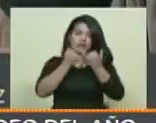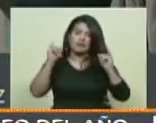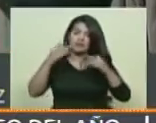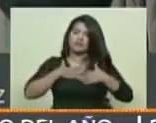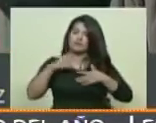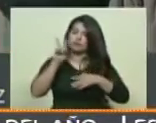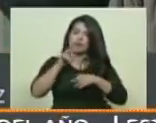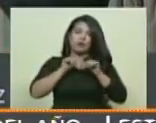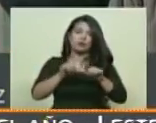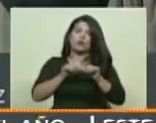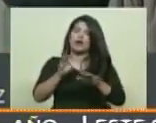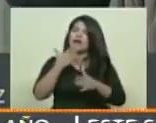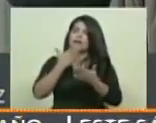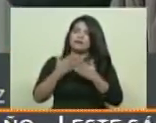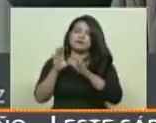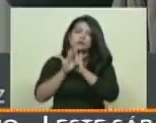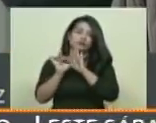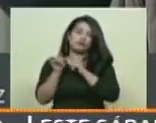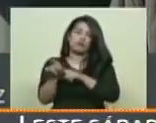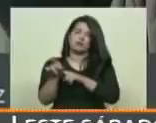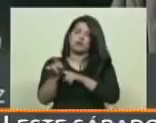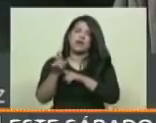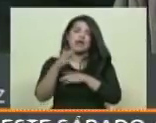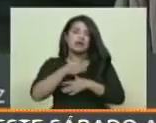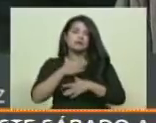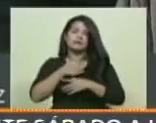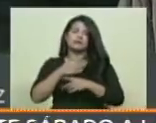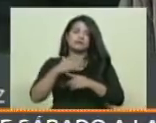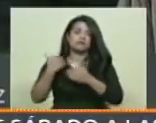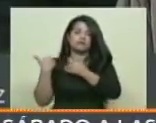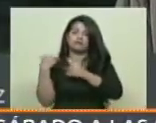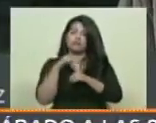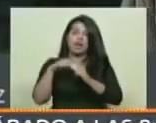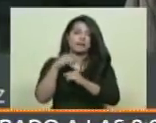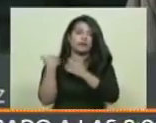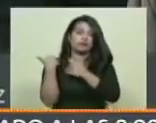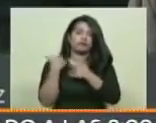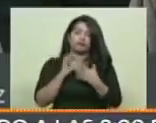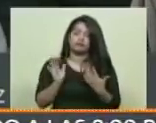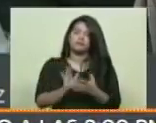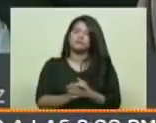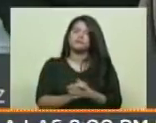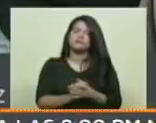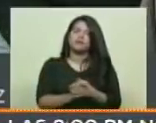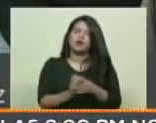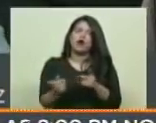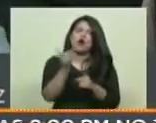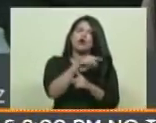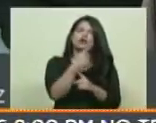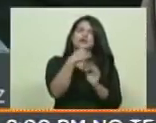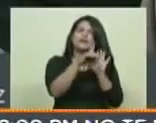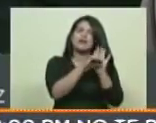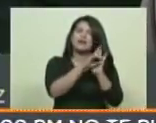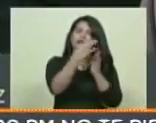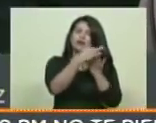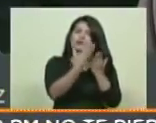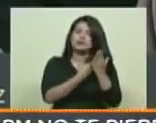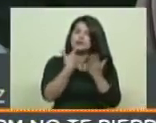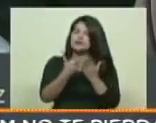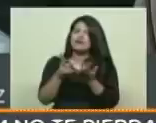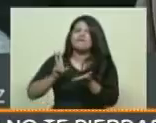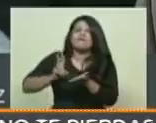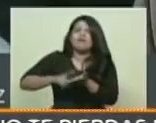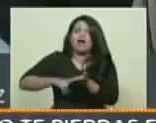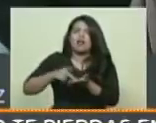está absolutamente dentro de nuestro ámbito de competencia. Sobre el decreto que usted mencionó de la validación de los